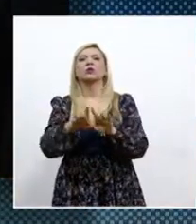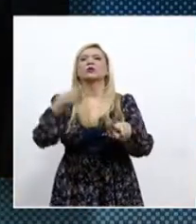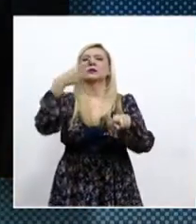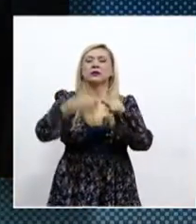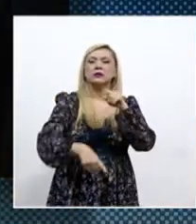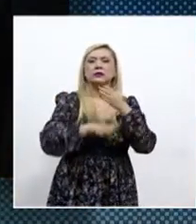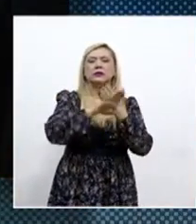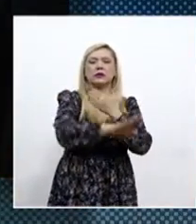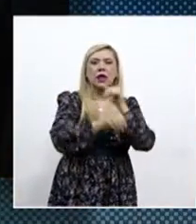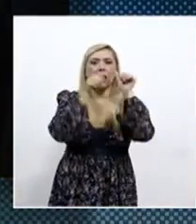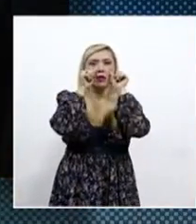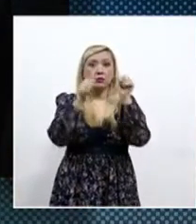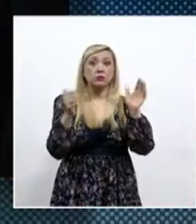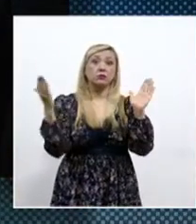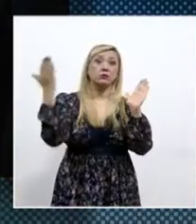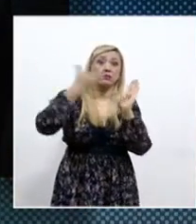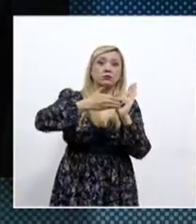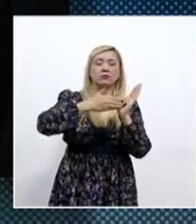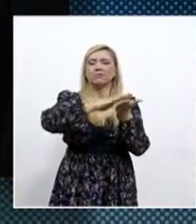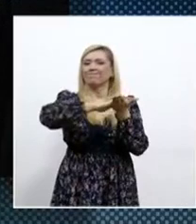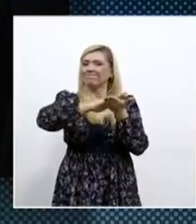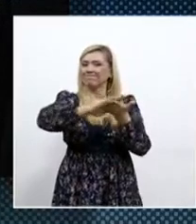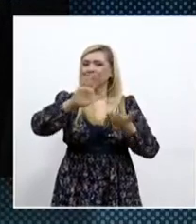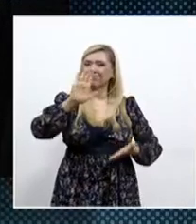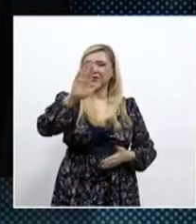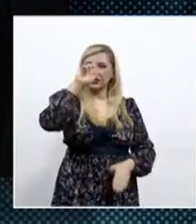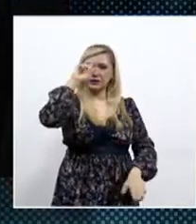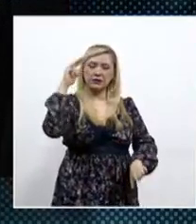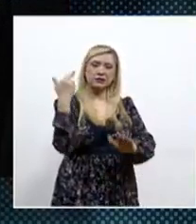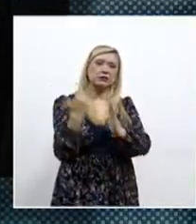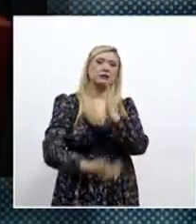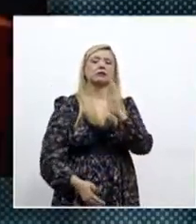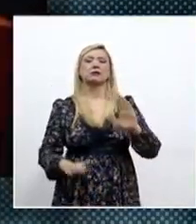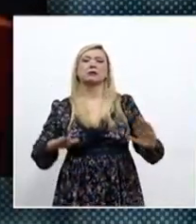la inclusión de grupos de la sociedad en condición de vulnerabilidad.